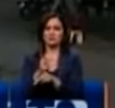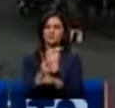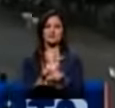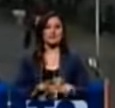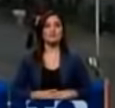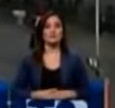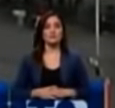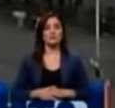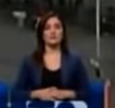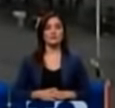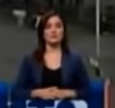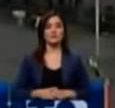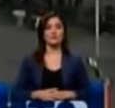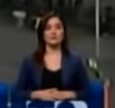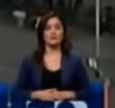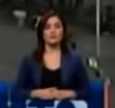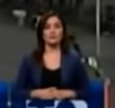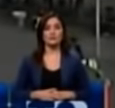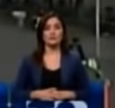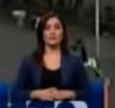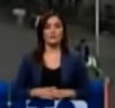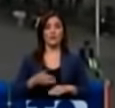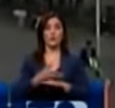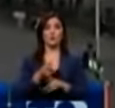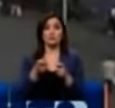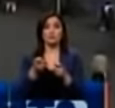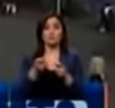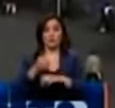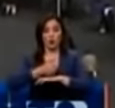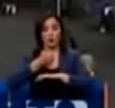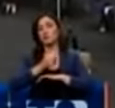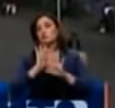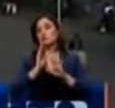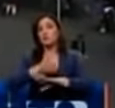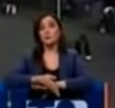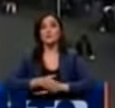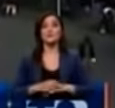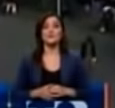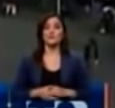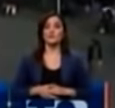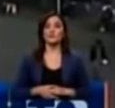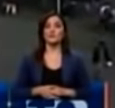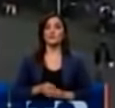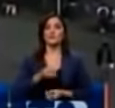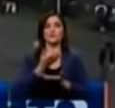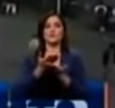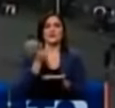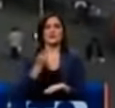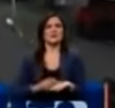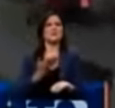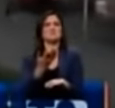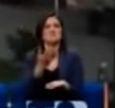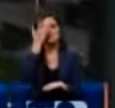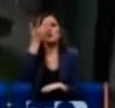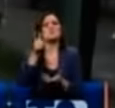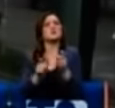precaución. Seguramente vamos a tener un poquito de control más adelante de las autoridades por la zona. Y también la información sobre de qué se trata esta